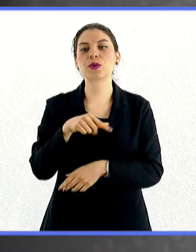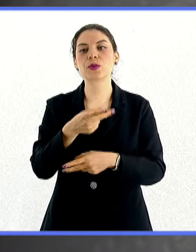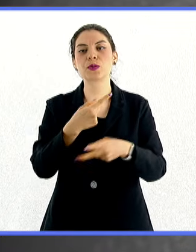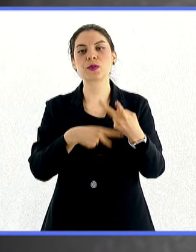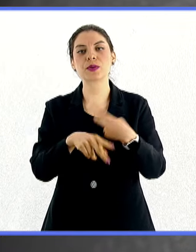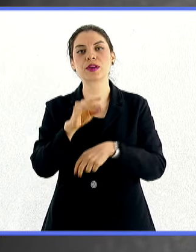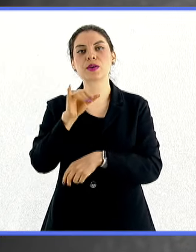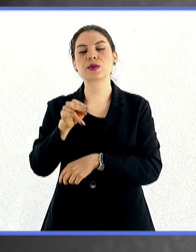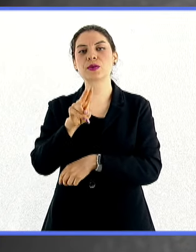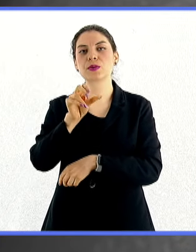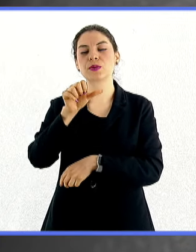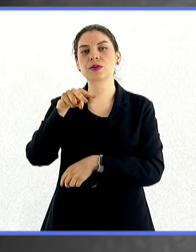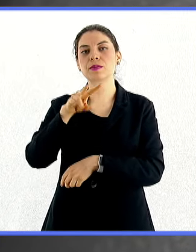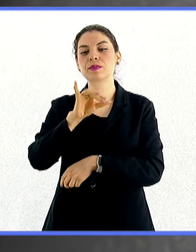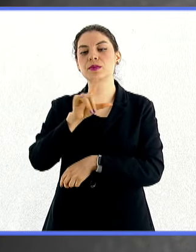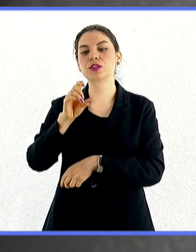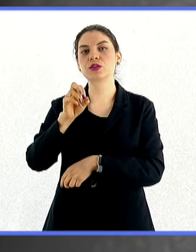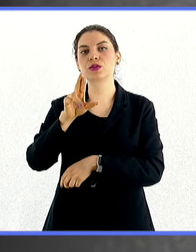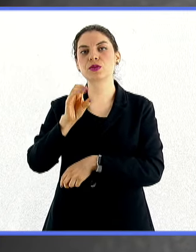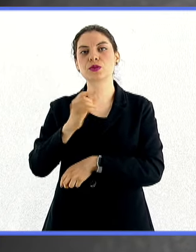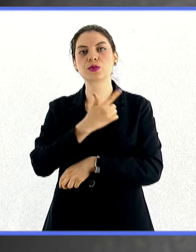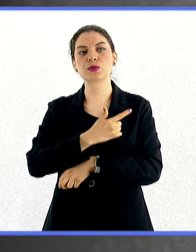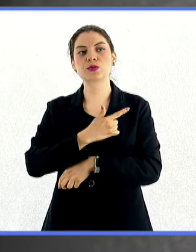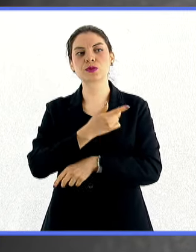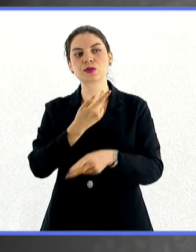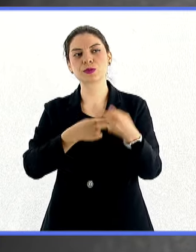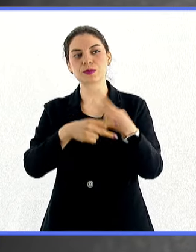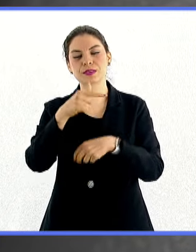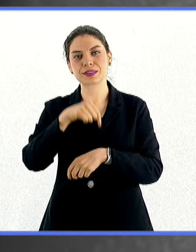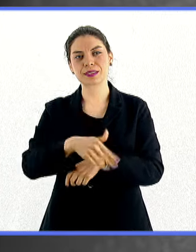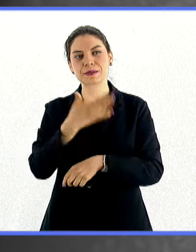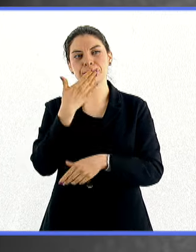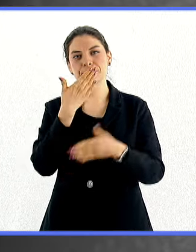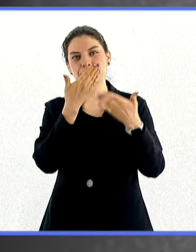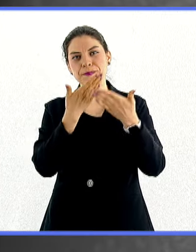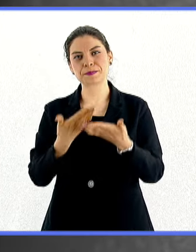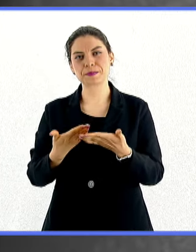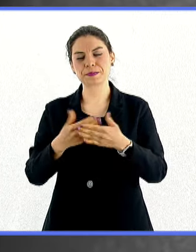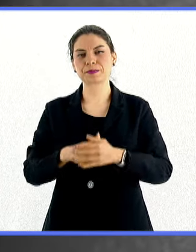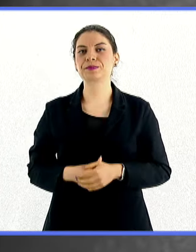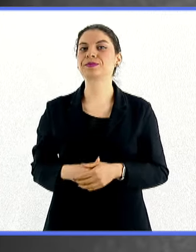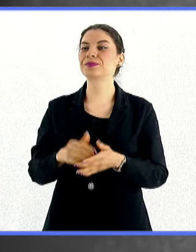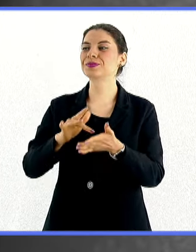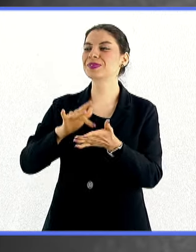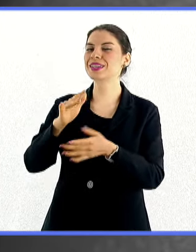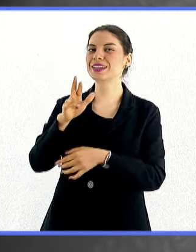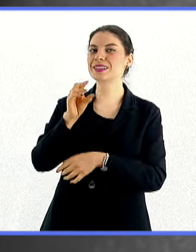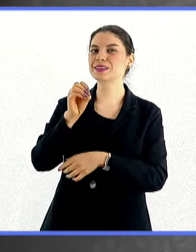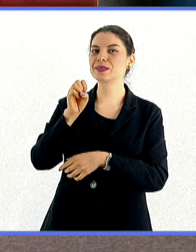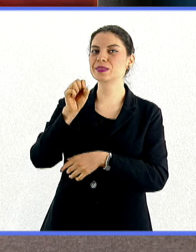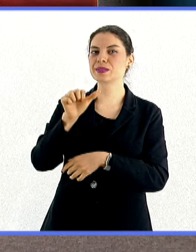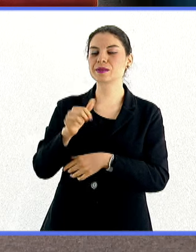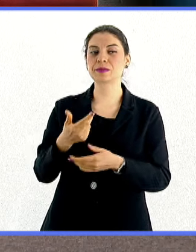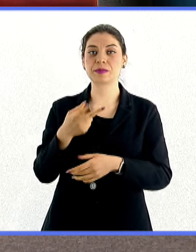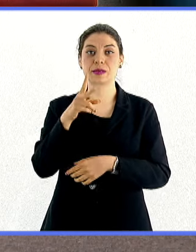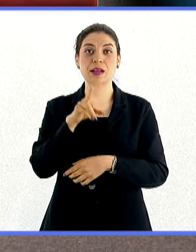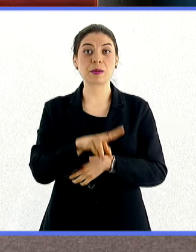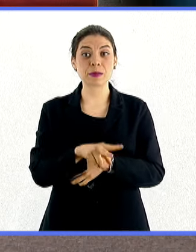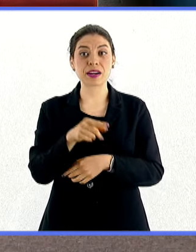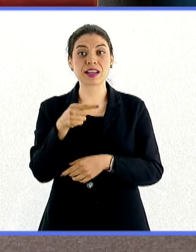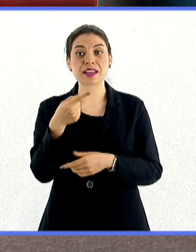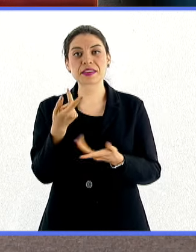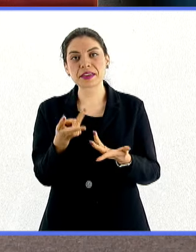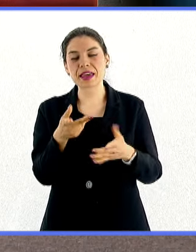nos da muchísimo gusto recibir en nuestras instalaciones. Juan, bienvenido a la UNAM Responde. Muchas gracias, Rosa. Pues una visita que hemos postergado